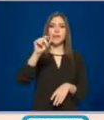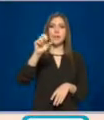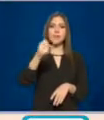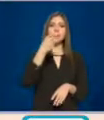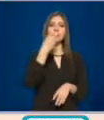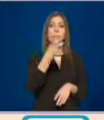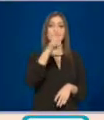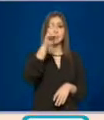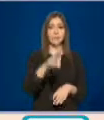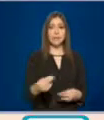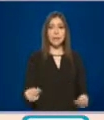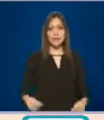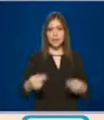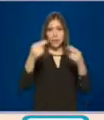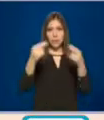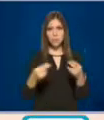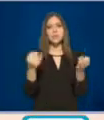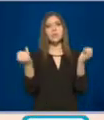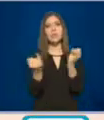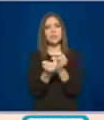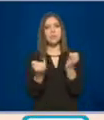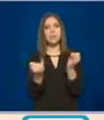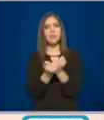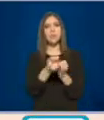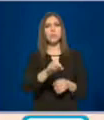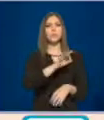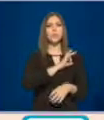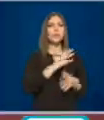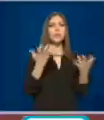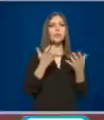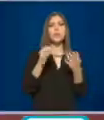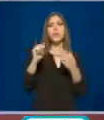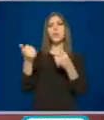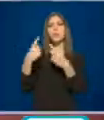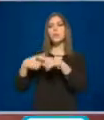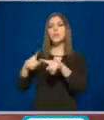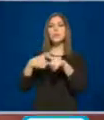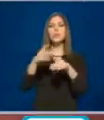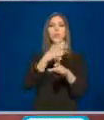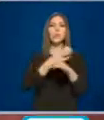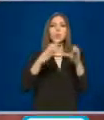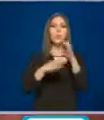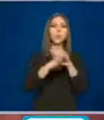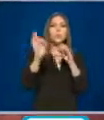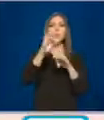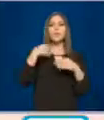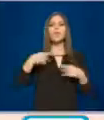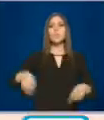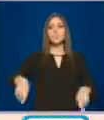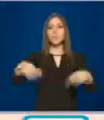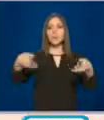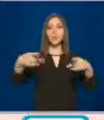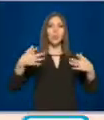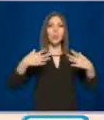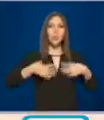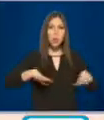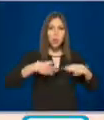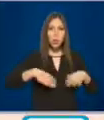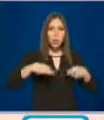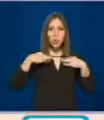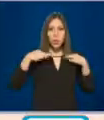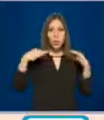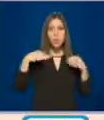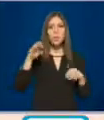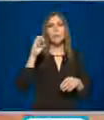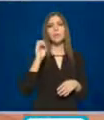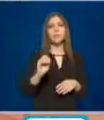fiestas plateadas, pero también podemos hacerlo con otro tipo de productos. Claro. ¿Qué tal que yo vendo ropa o vendo Oye, hasta